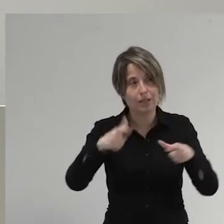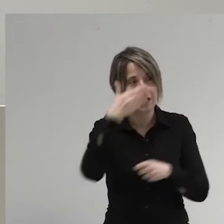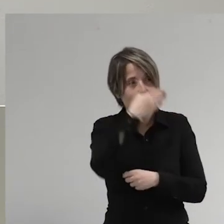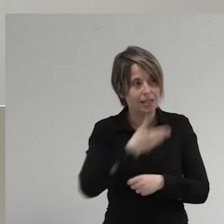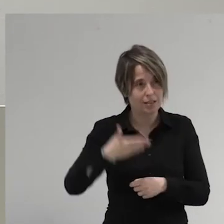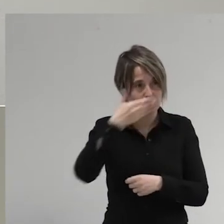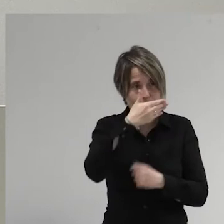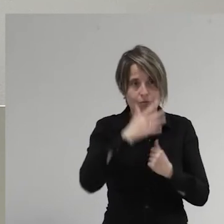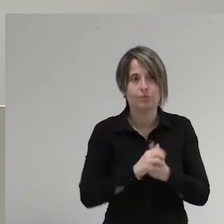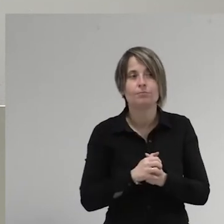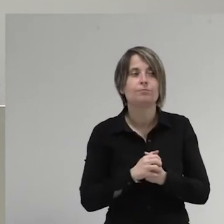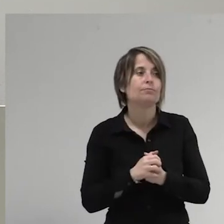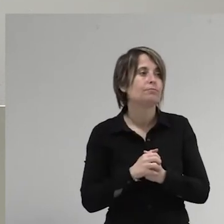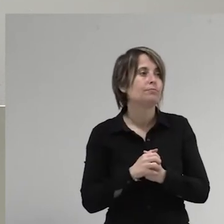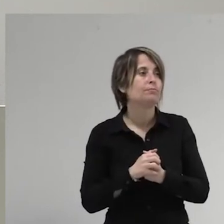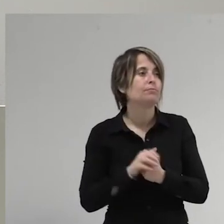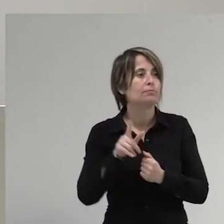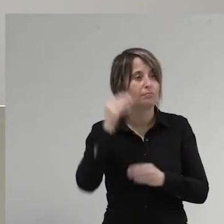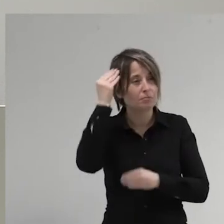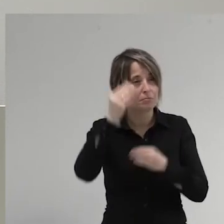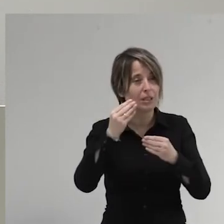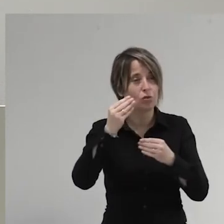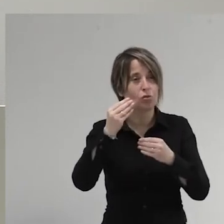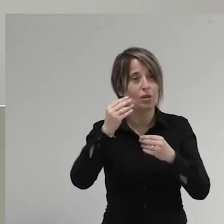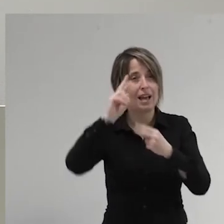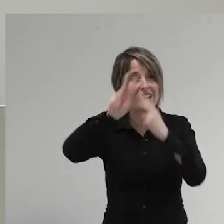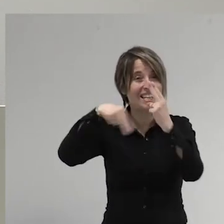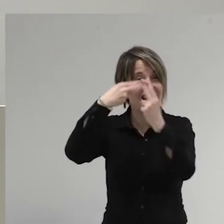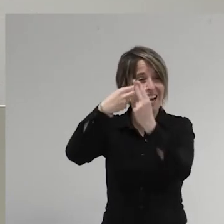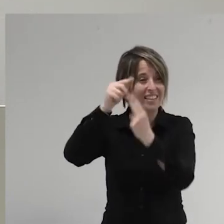y creo que la Generalitat